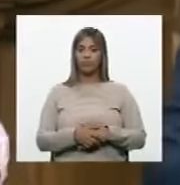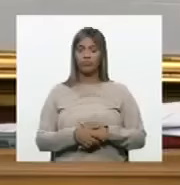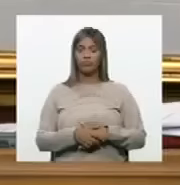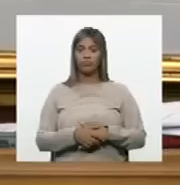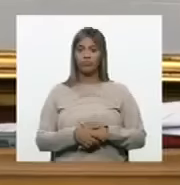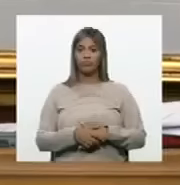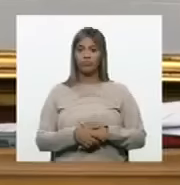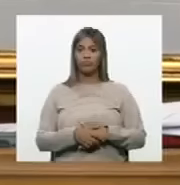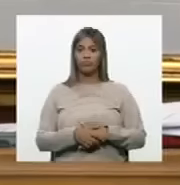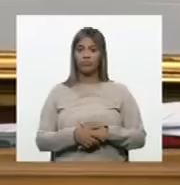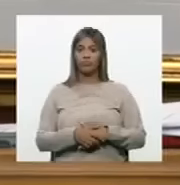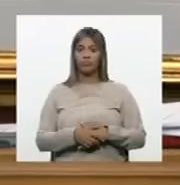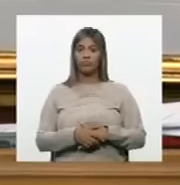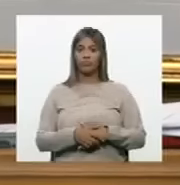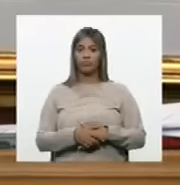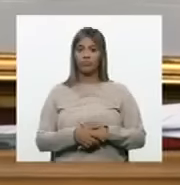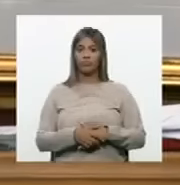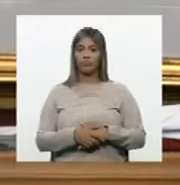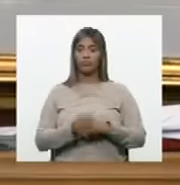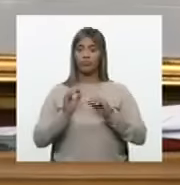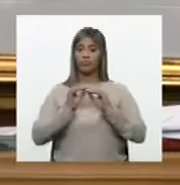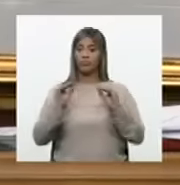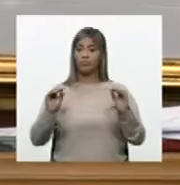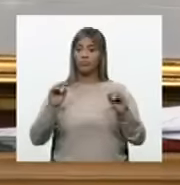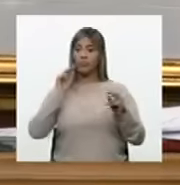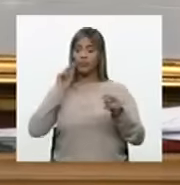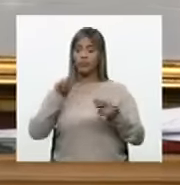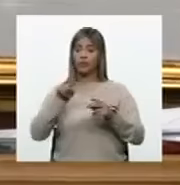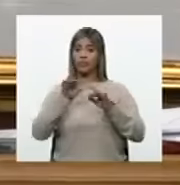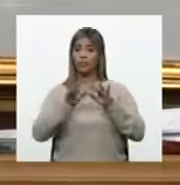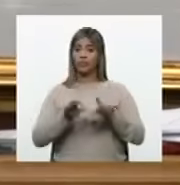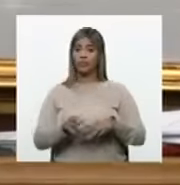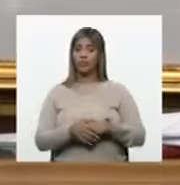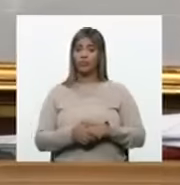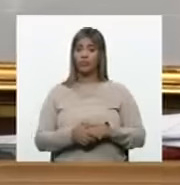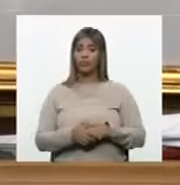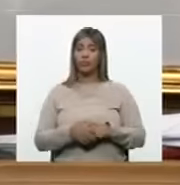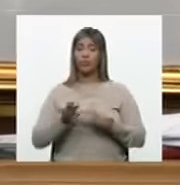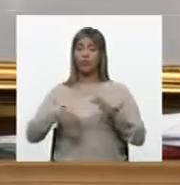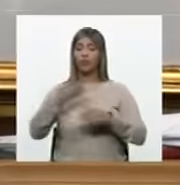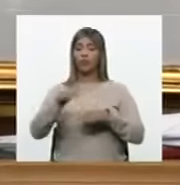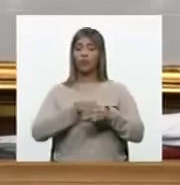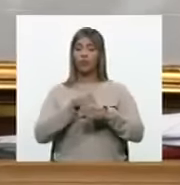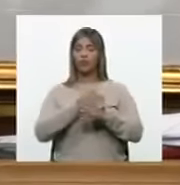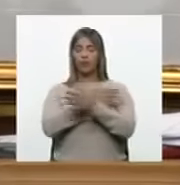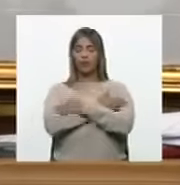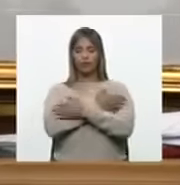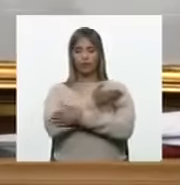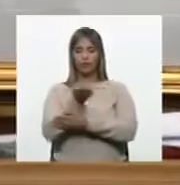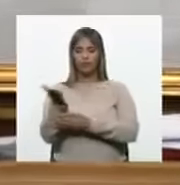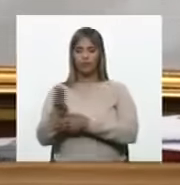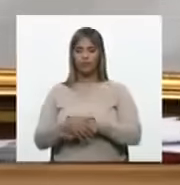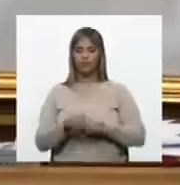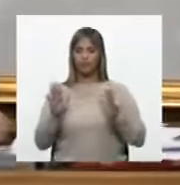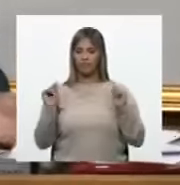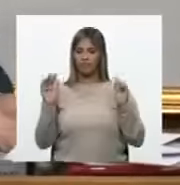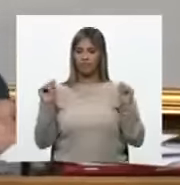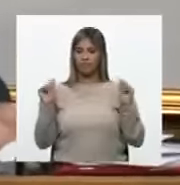Se levanta la sesión y se convoca por secretaría, seguramente para el próximo jueves. Un abrazo para todas y para todos.